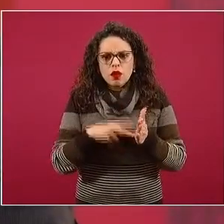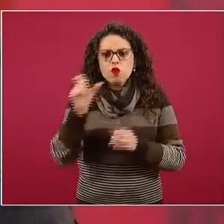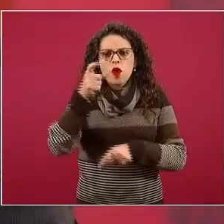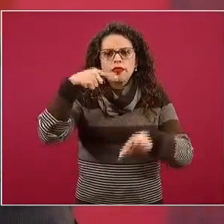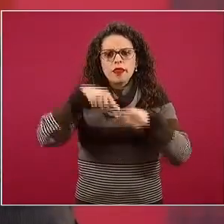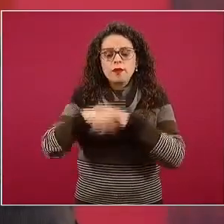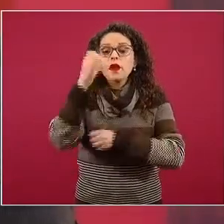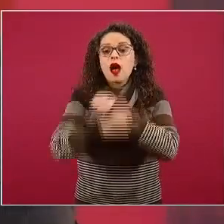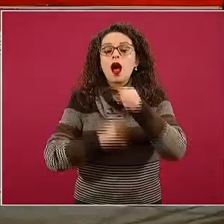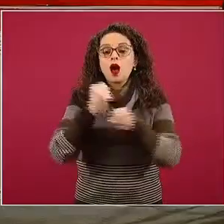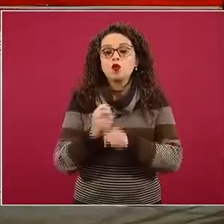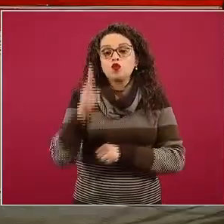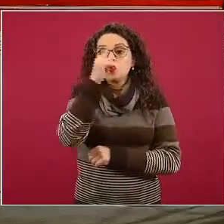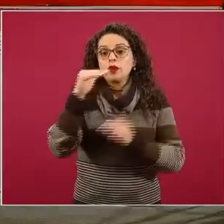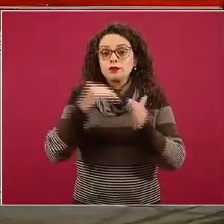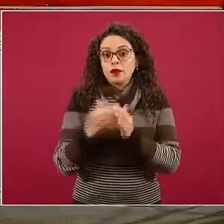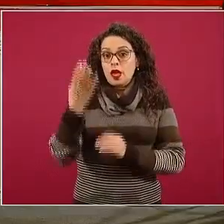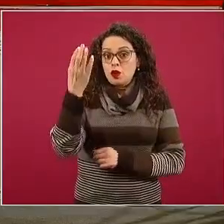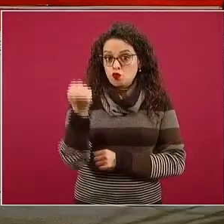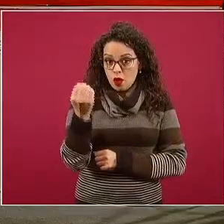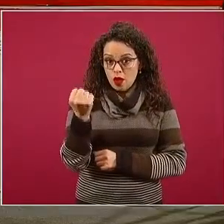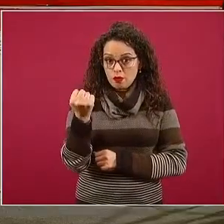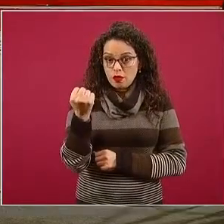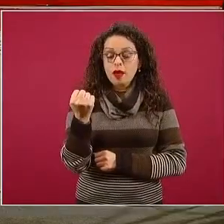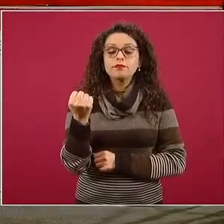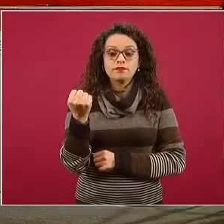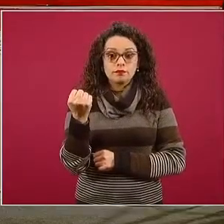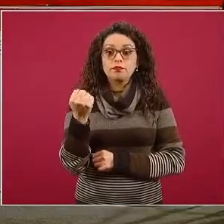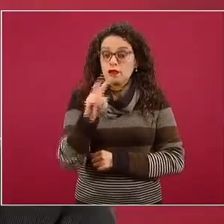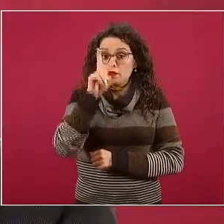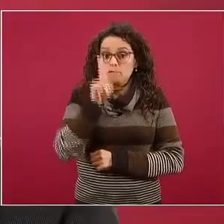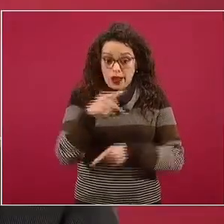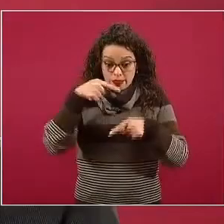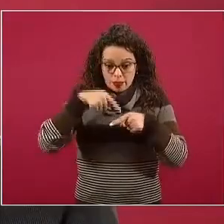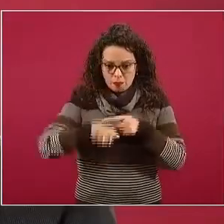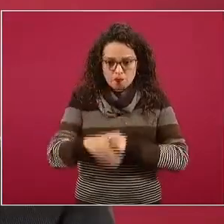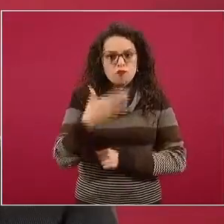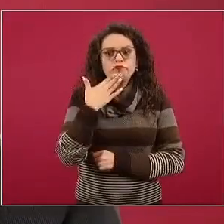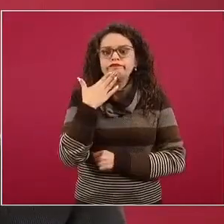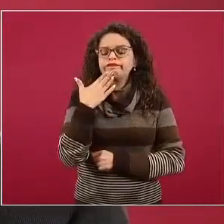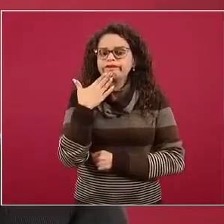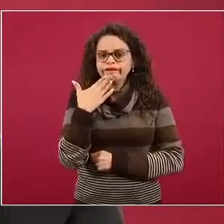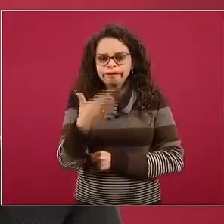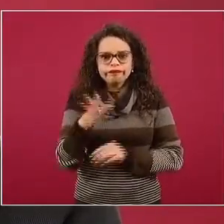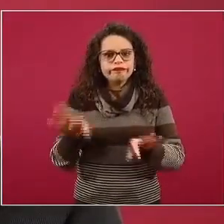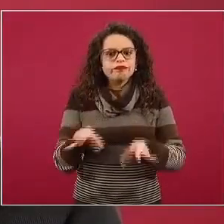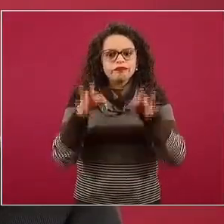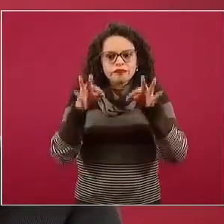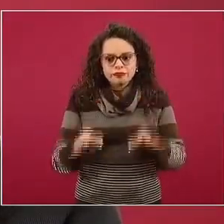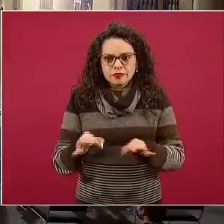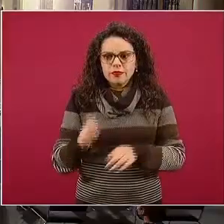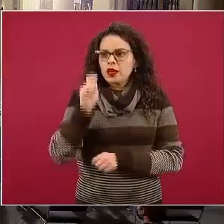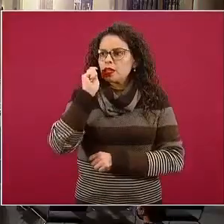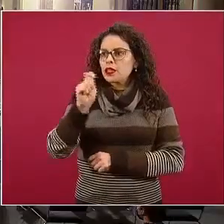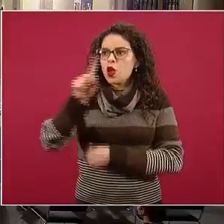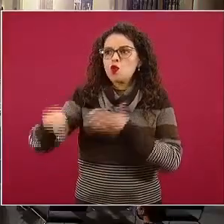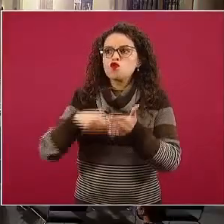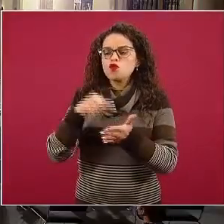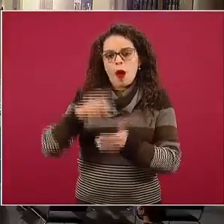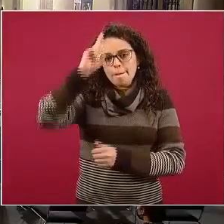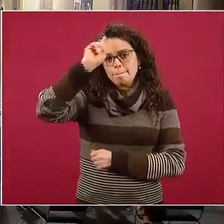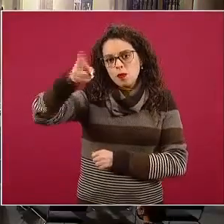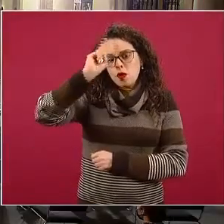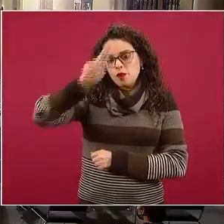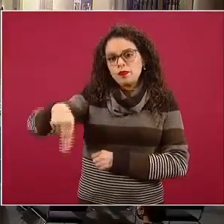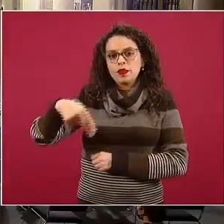en 2009 y se tuvo un avance inicial muy bueno con el establecimiento de espacios libres de humo,